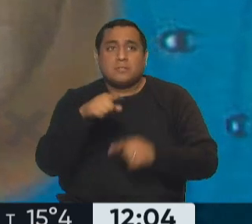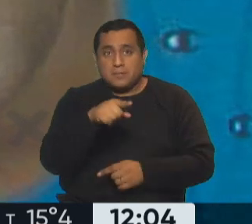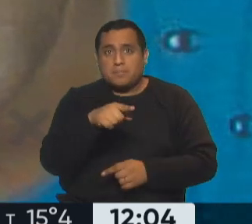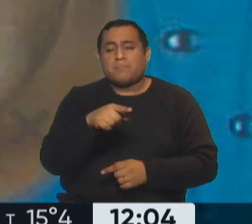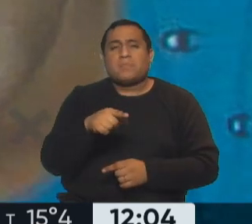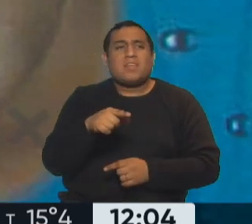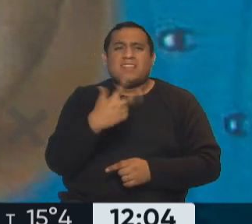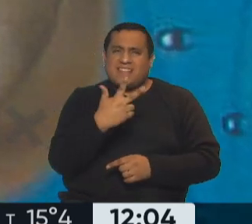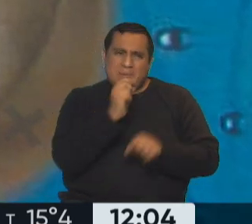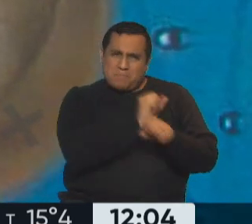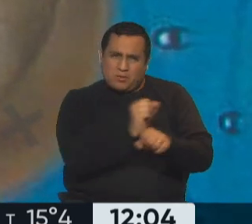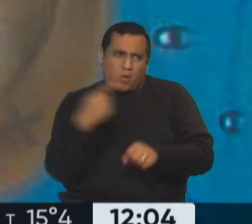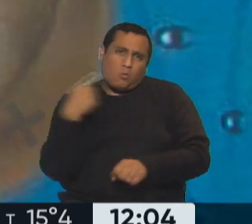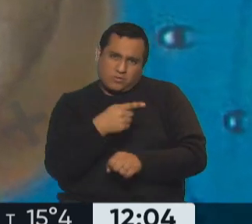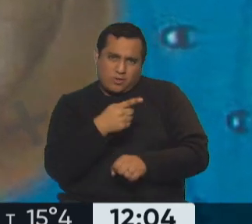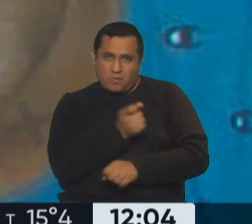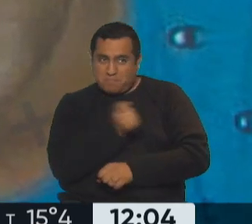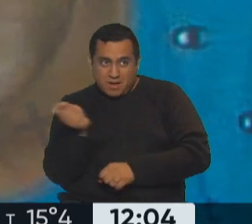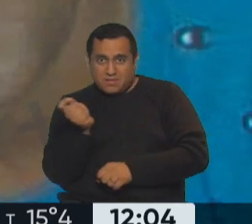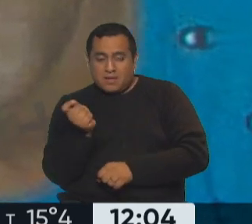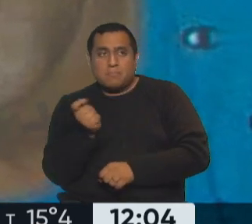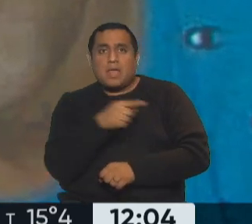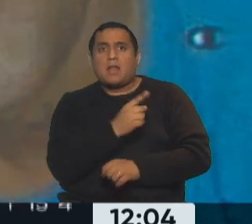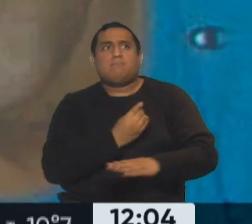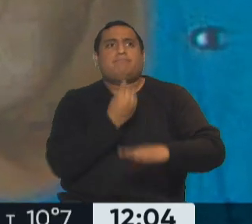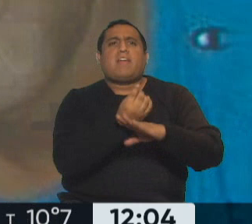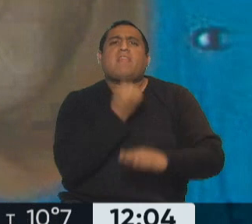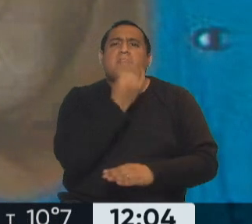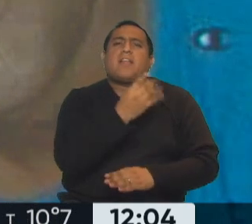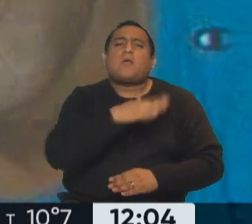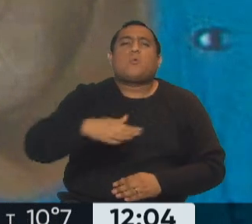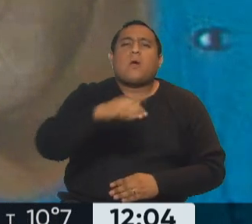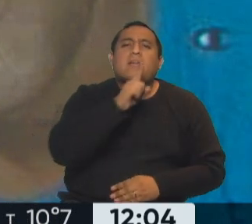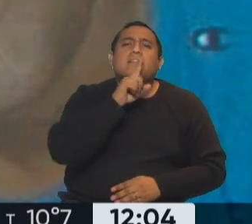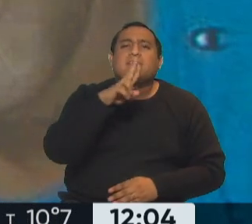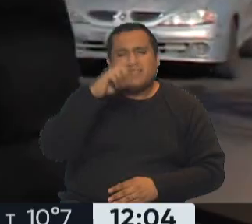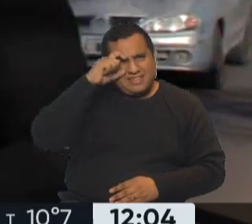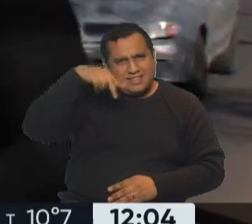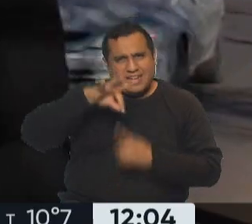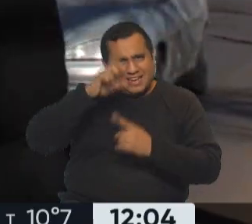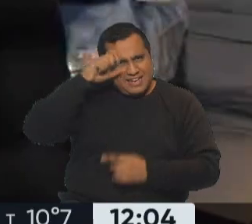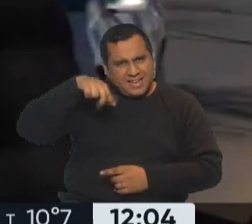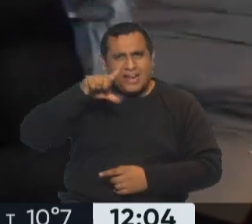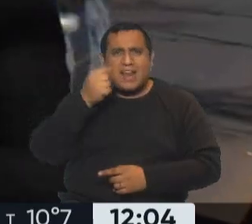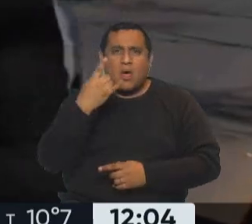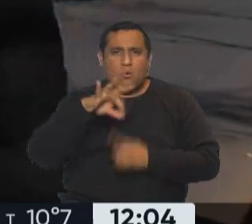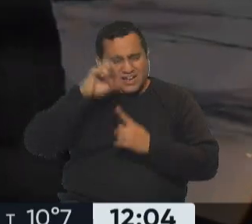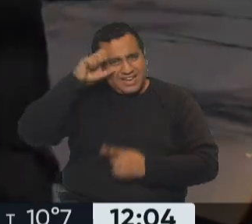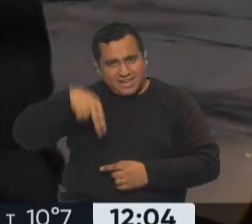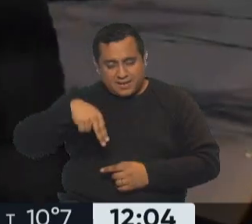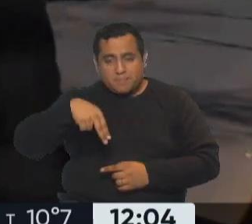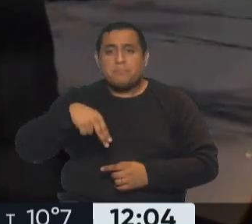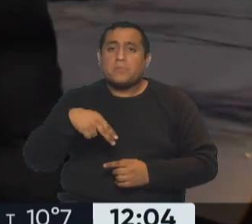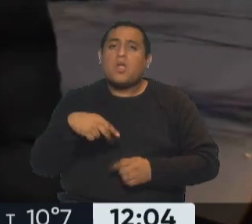acusados de asesinato declaran en la justicia en Trenquelauquen. Allí, Magalí Arens y este informe. Aproximadamente desde